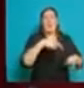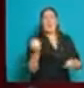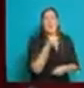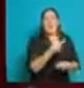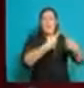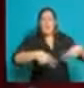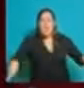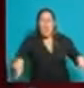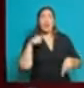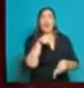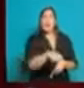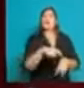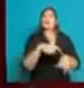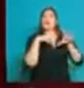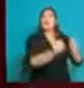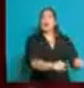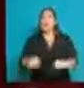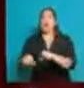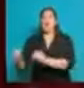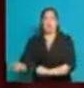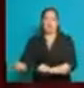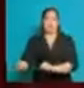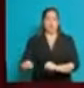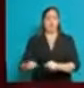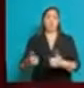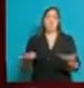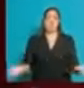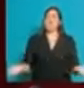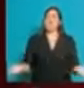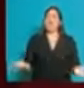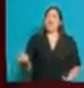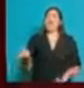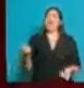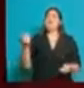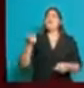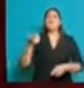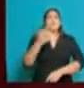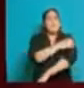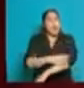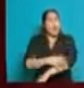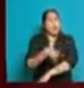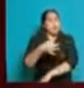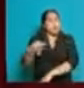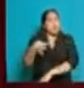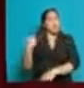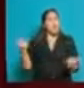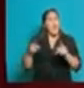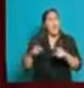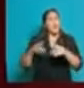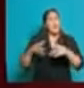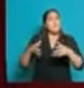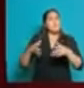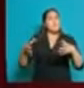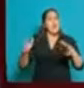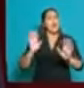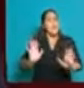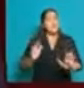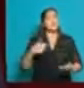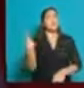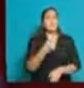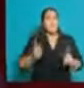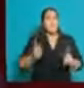Entonces, es cierto que la pobreza está volviendo a los niveles de antes, pero poco a poco